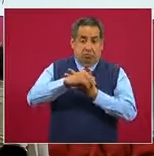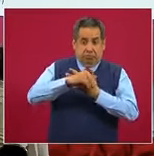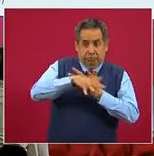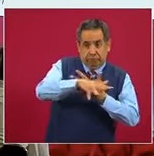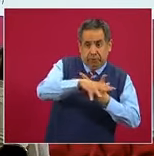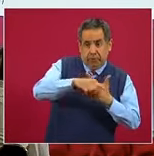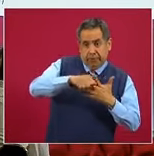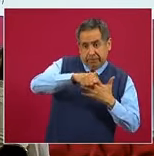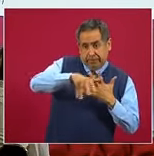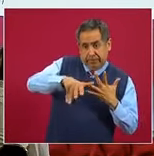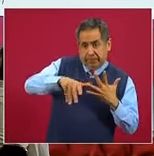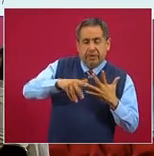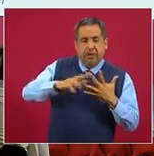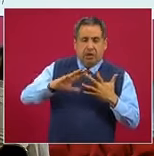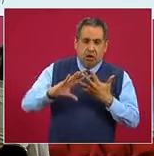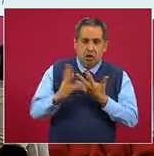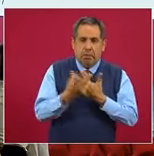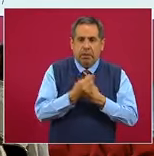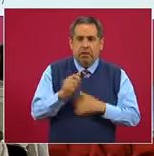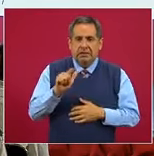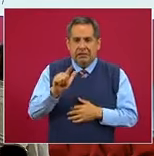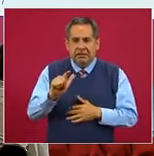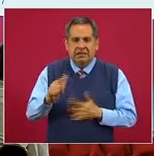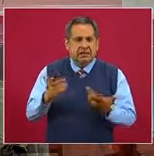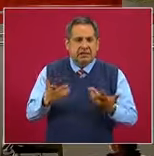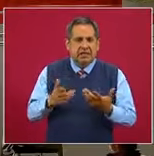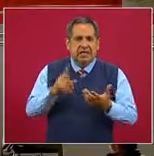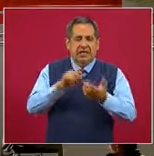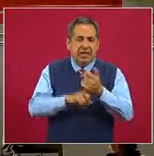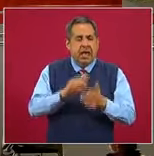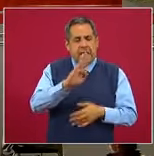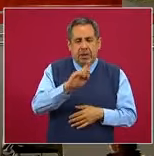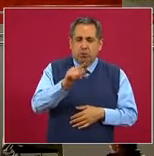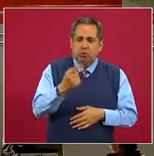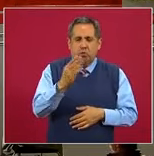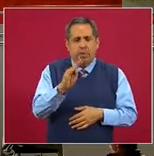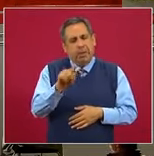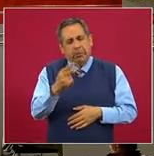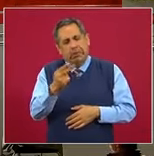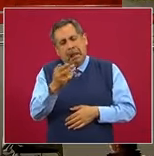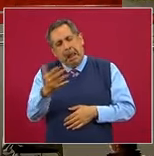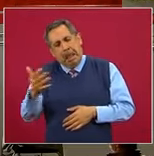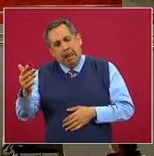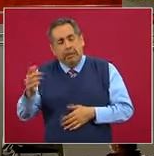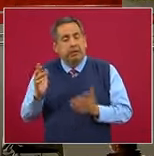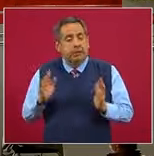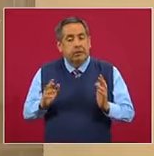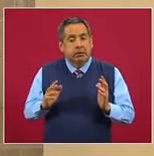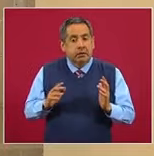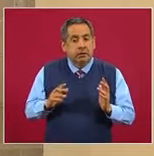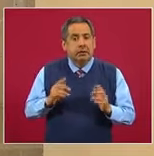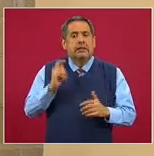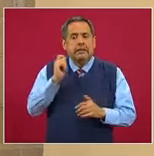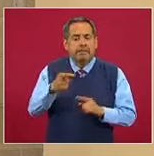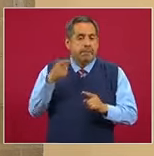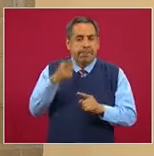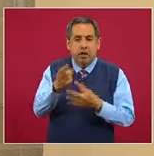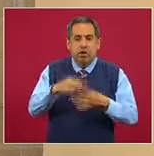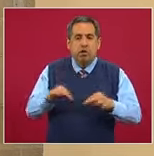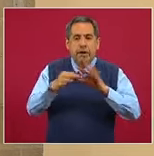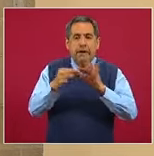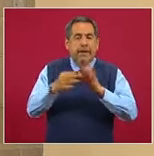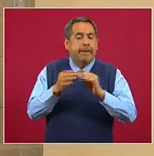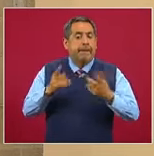América, que son estos B.1 y bueno, todos los que están aquí. Y bueno, una de las conclusiones también muy importantes es